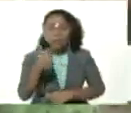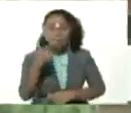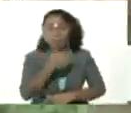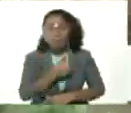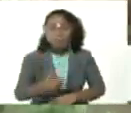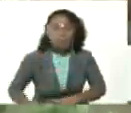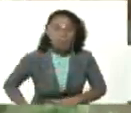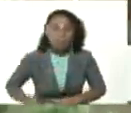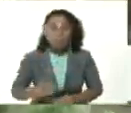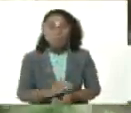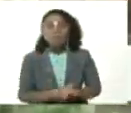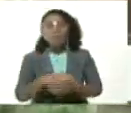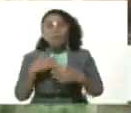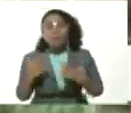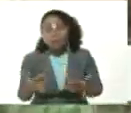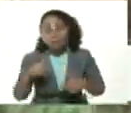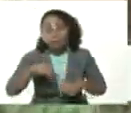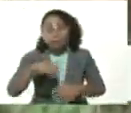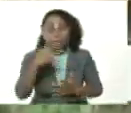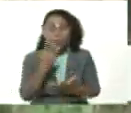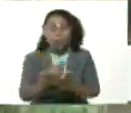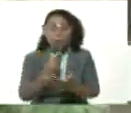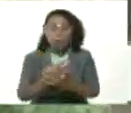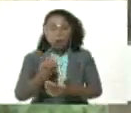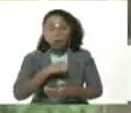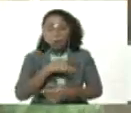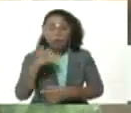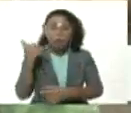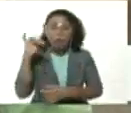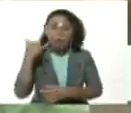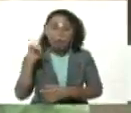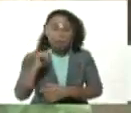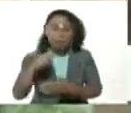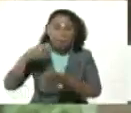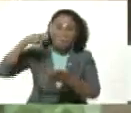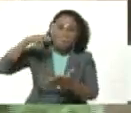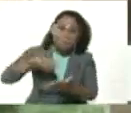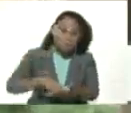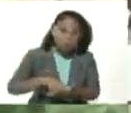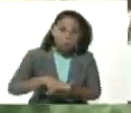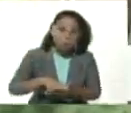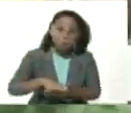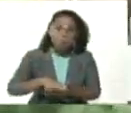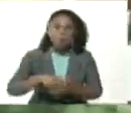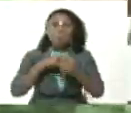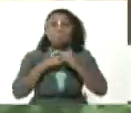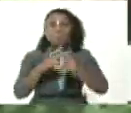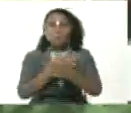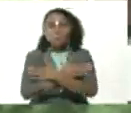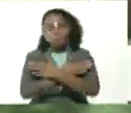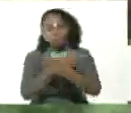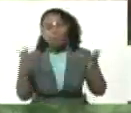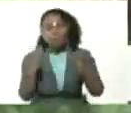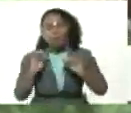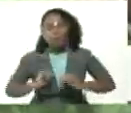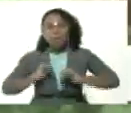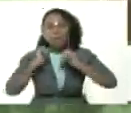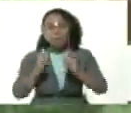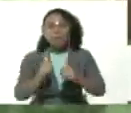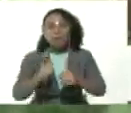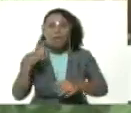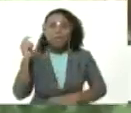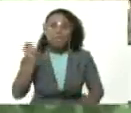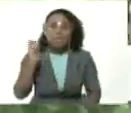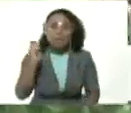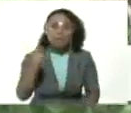de la República, que en Monagas nos encontramos rodilla en tierra y presto para iniciar las